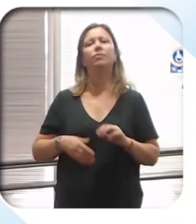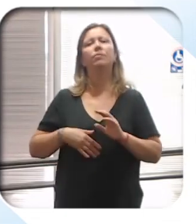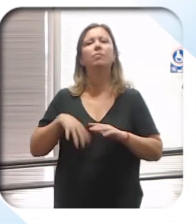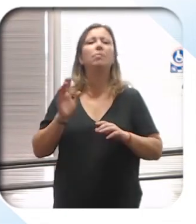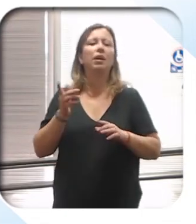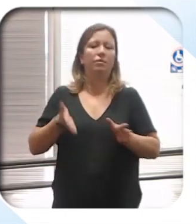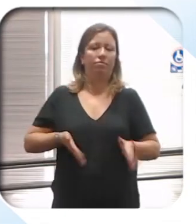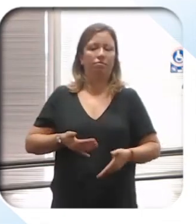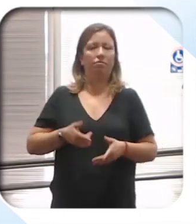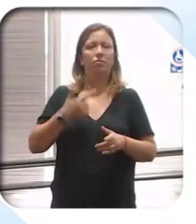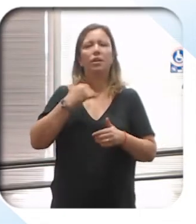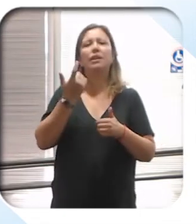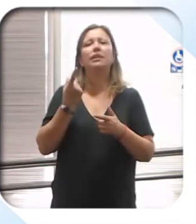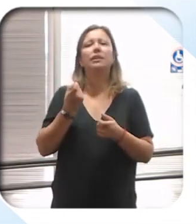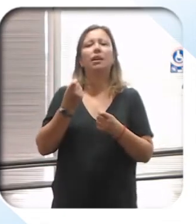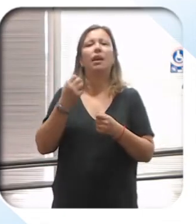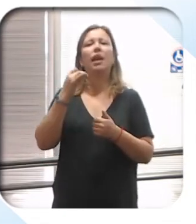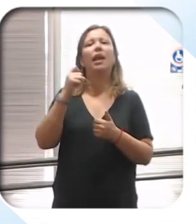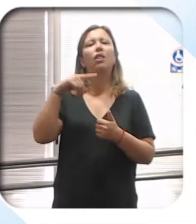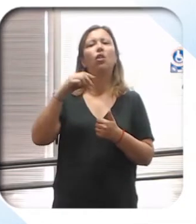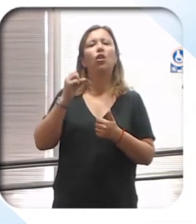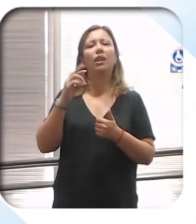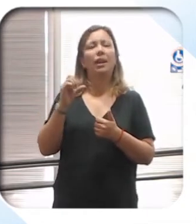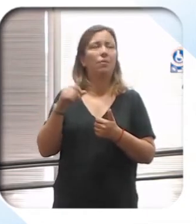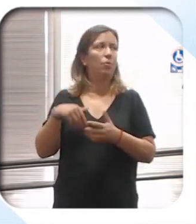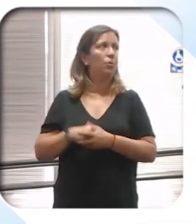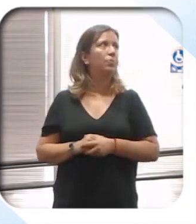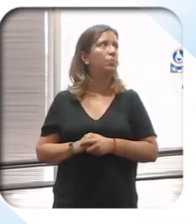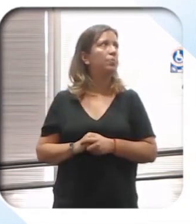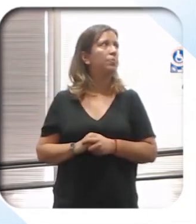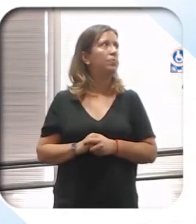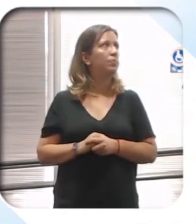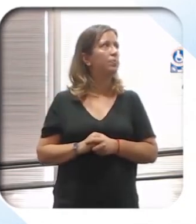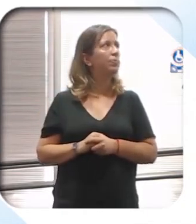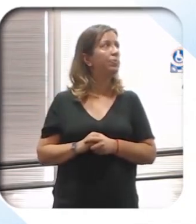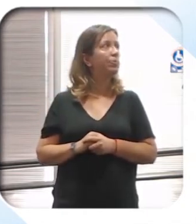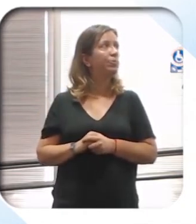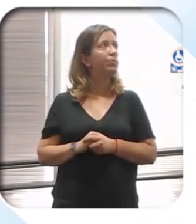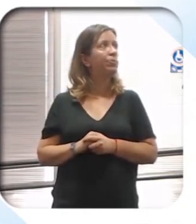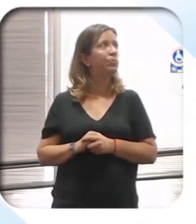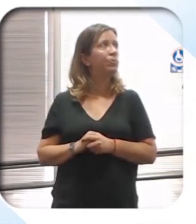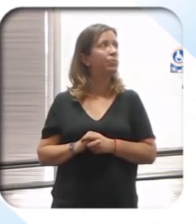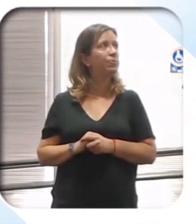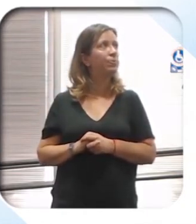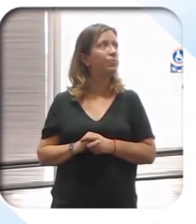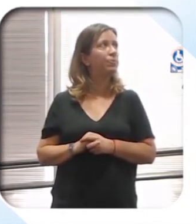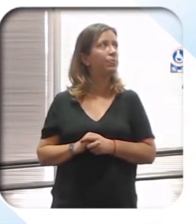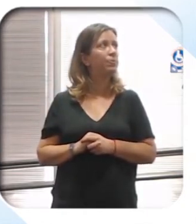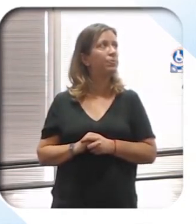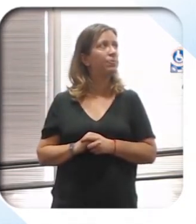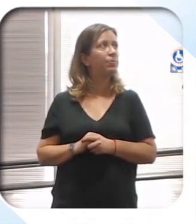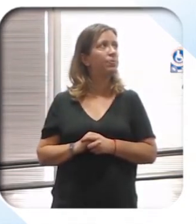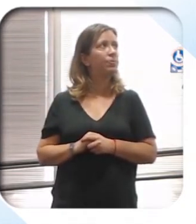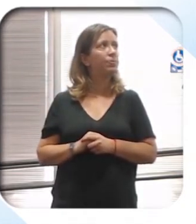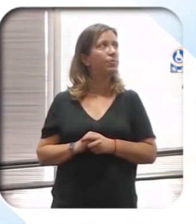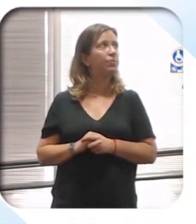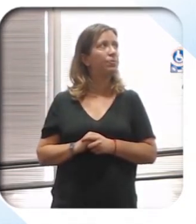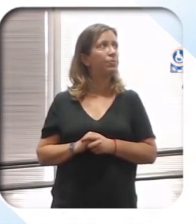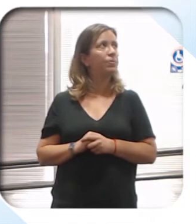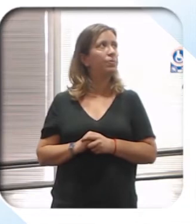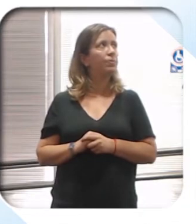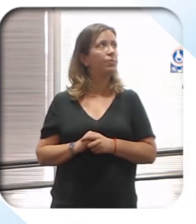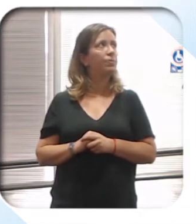genital. Precisamos un endotelio, básicamente, que es la capa que recubre las arterias, una